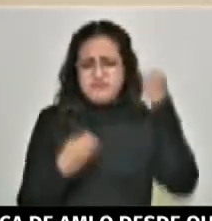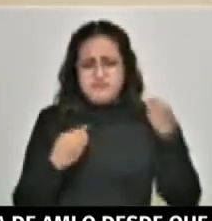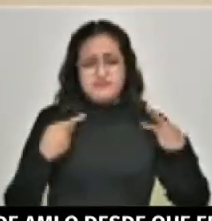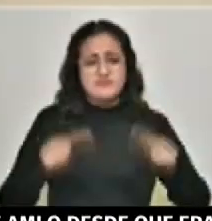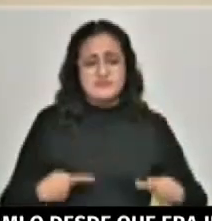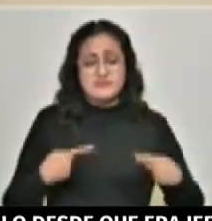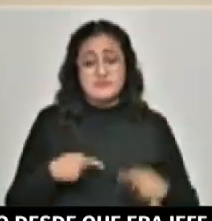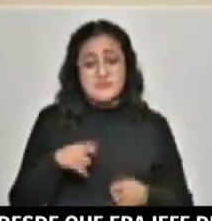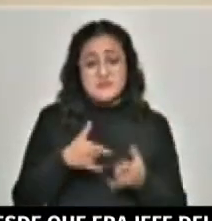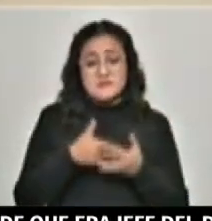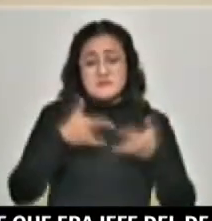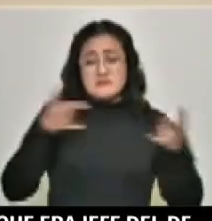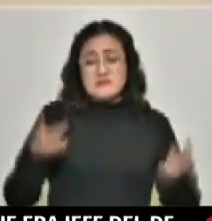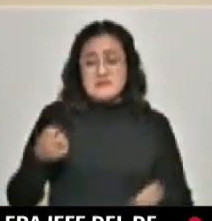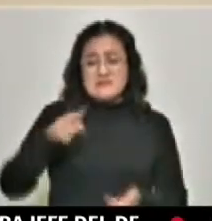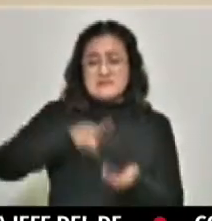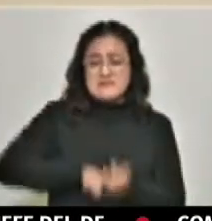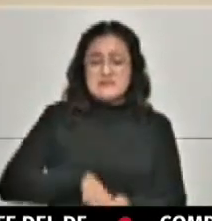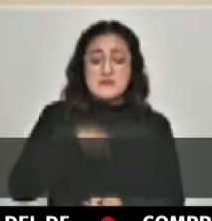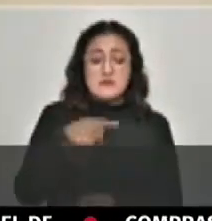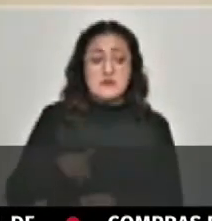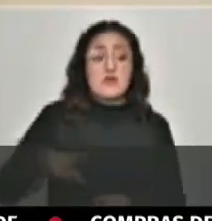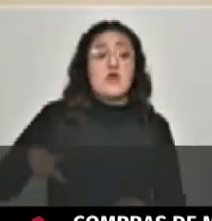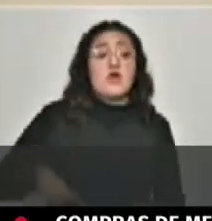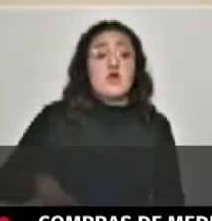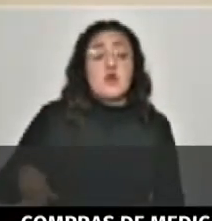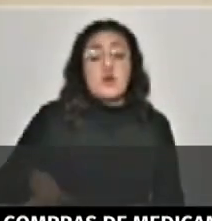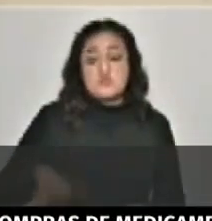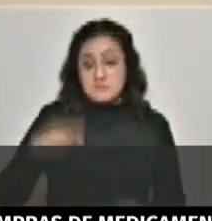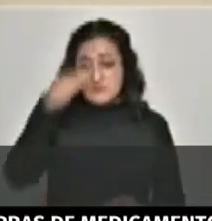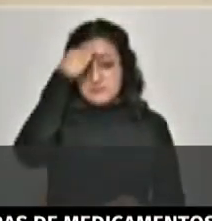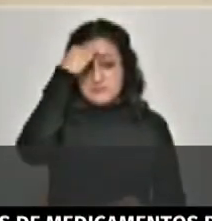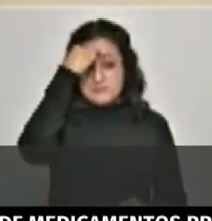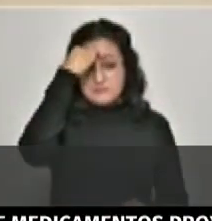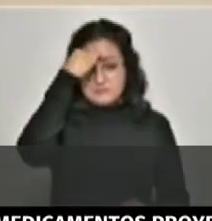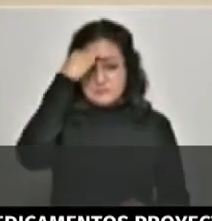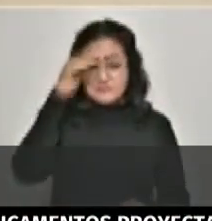La historia negra de que al gobernador Mario Marín